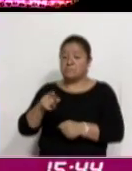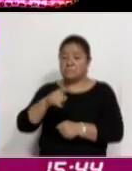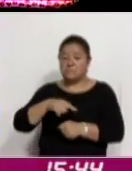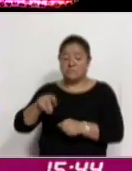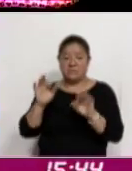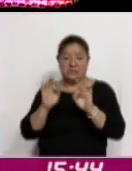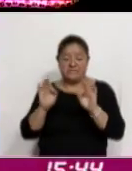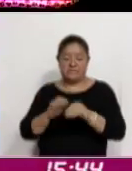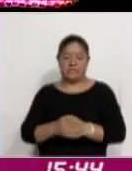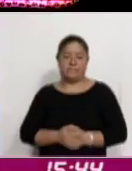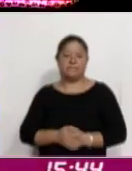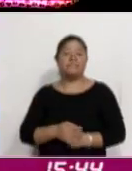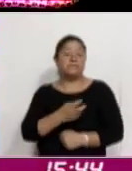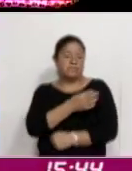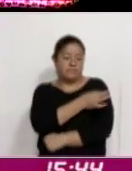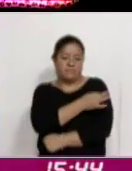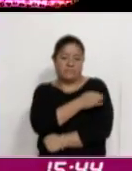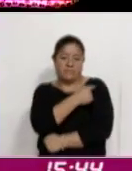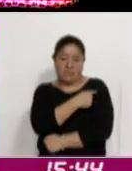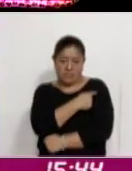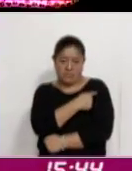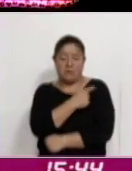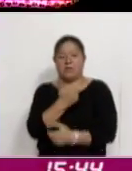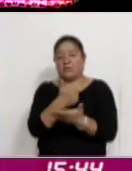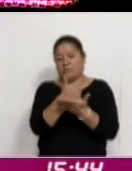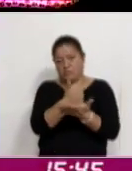que estas vacunas nos ayudan a